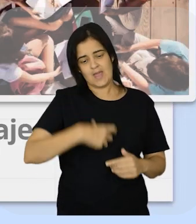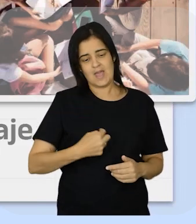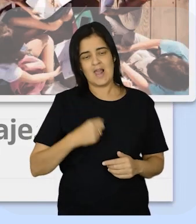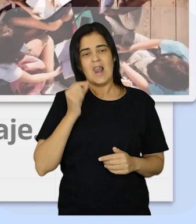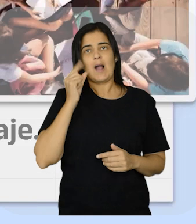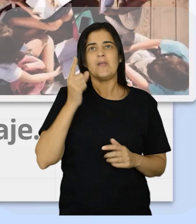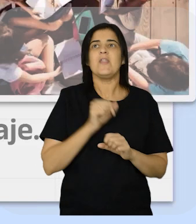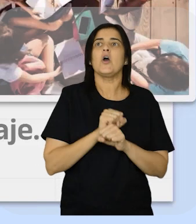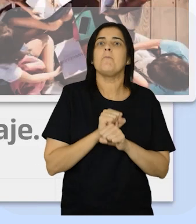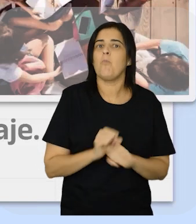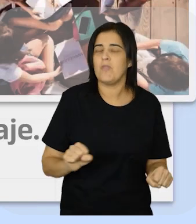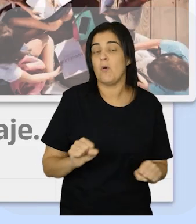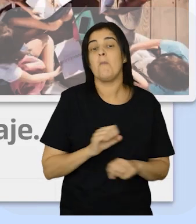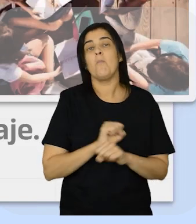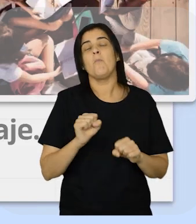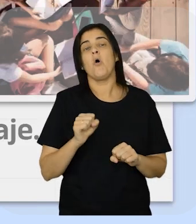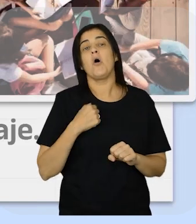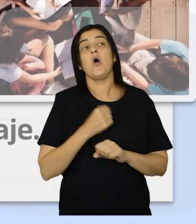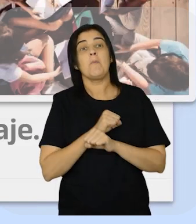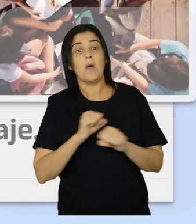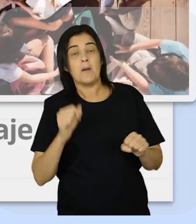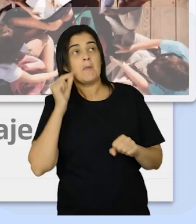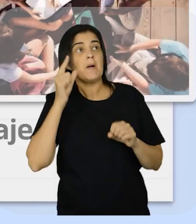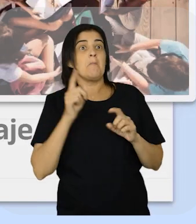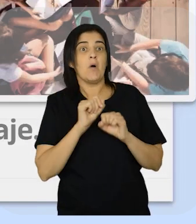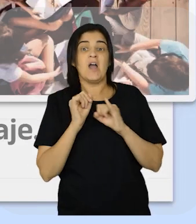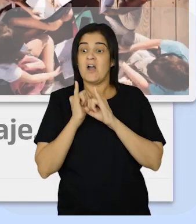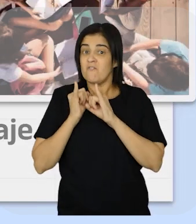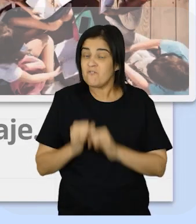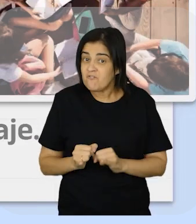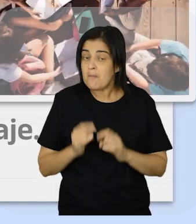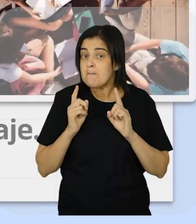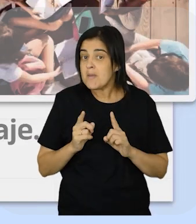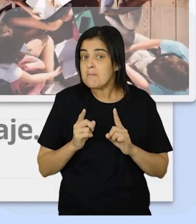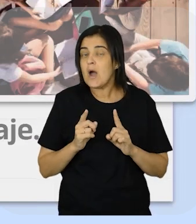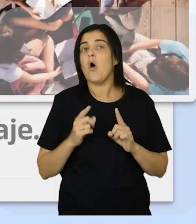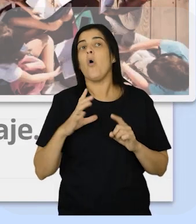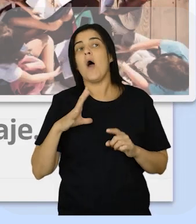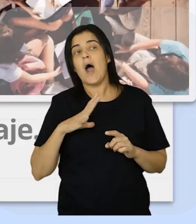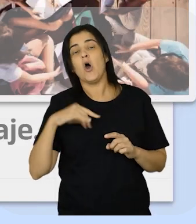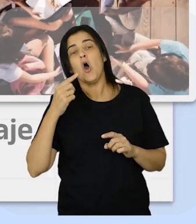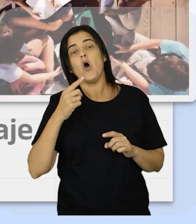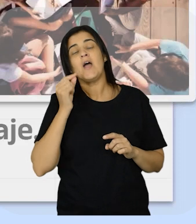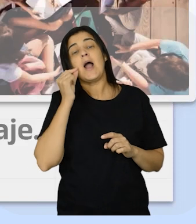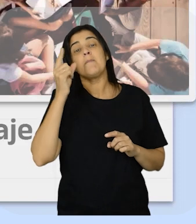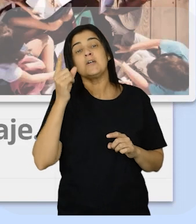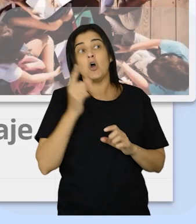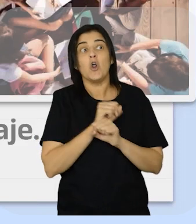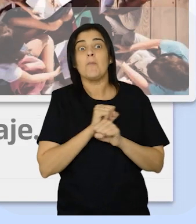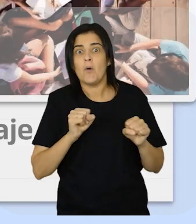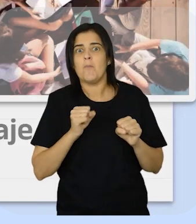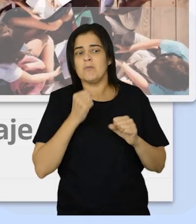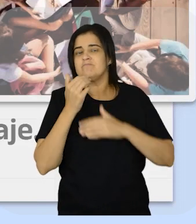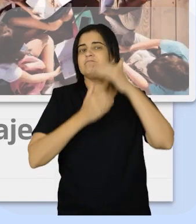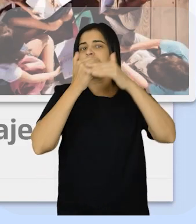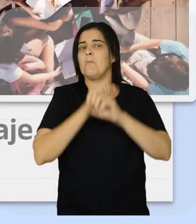capacidades. Podemos pensar que nuestras capacidades son fijas o podemos pensar que nuestras capacidades pueden crecer.